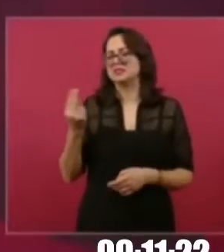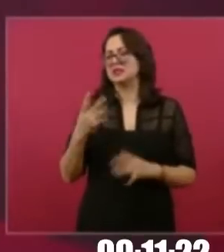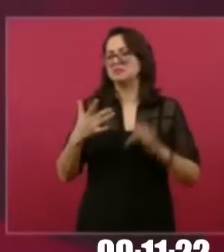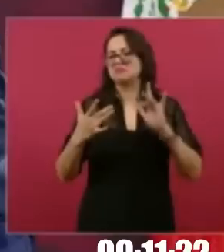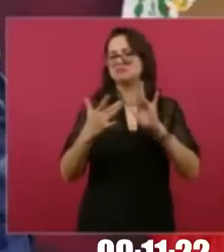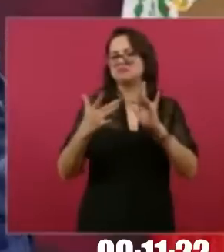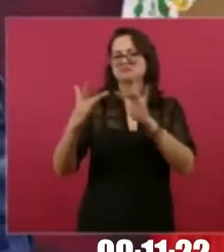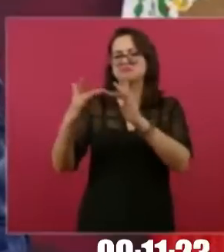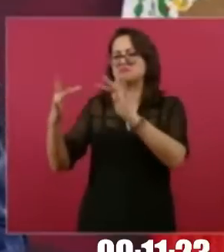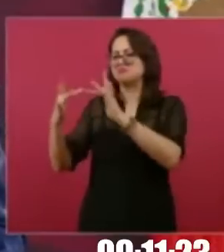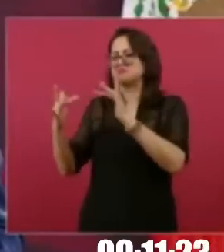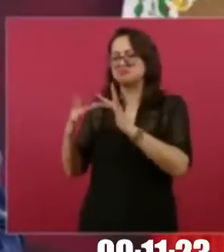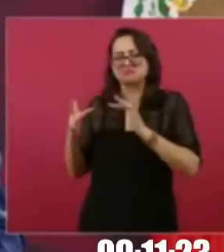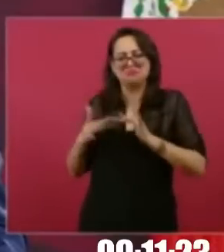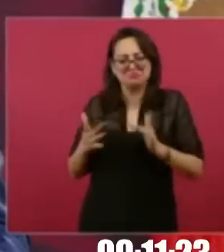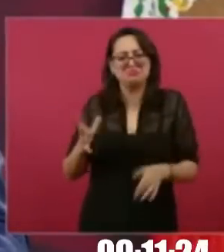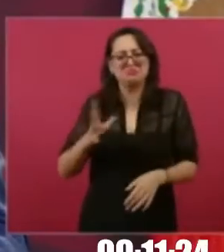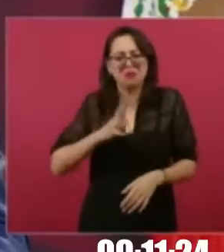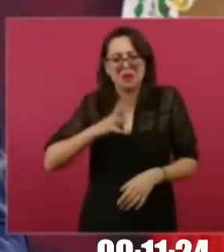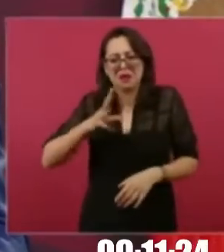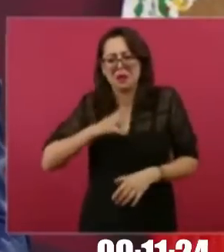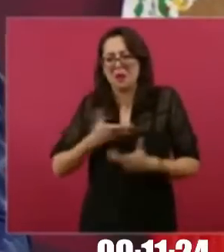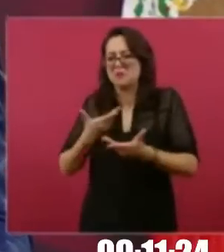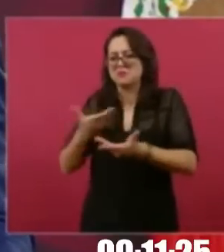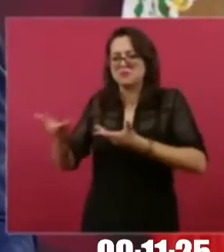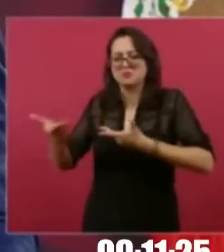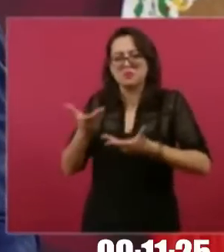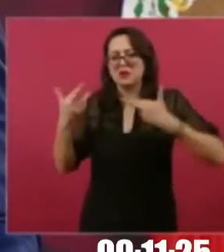gobiernos del mundo tenemos muy buenos diplomáticos